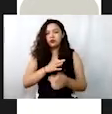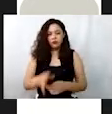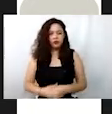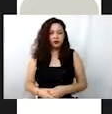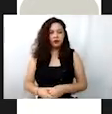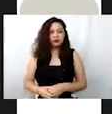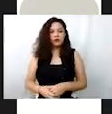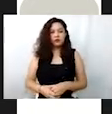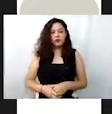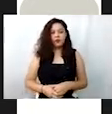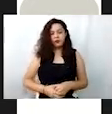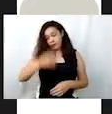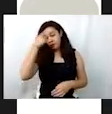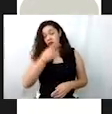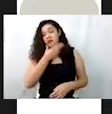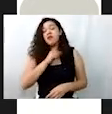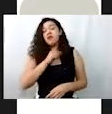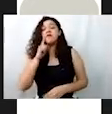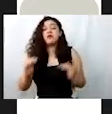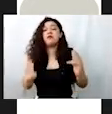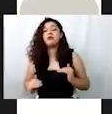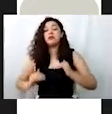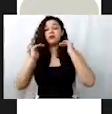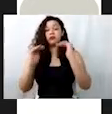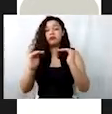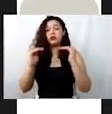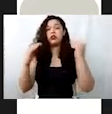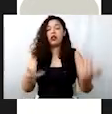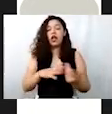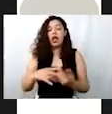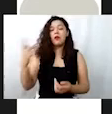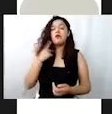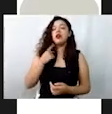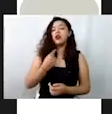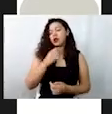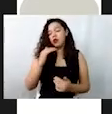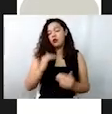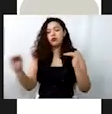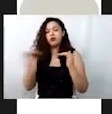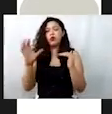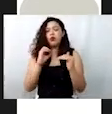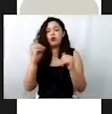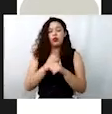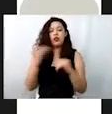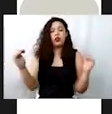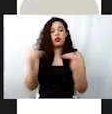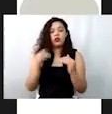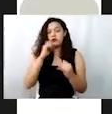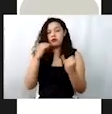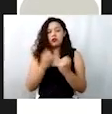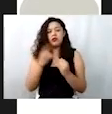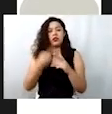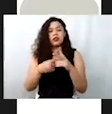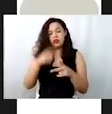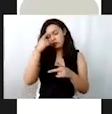Para conseguir la igualdad de género, Iberdrola cuenta con una política de igualdad de oportunidades, además de ser pionera e